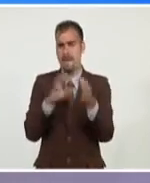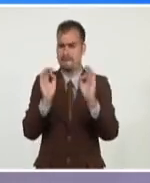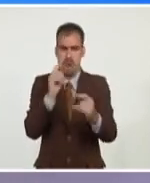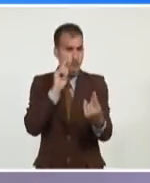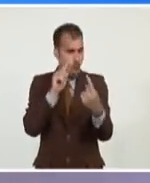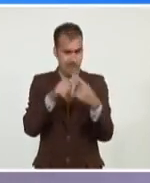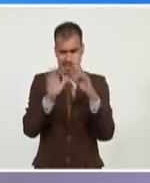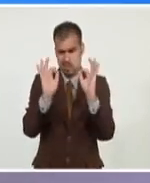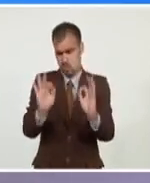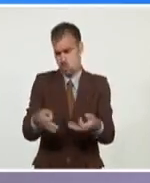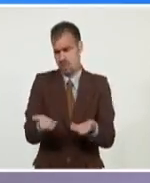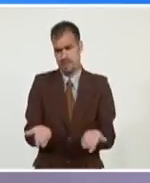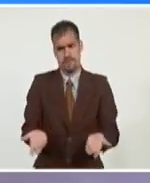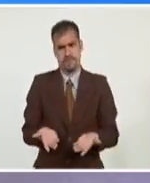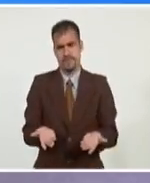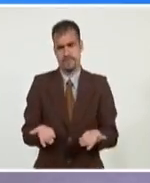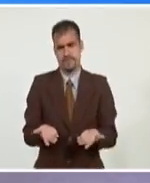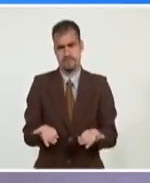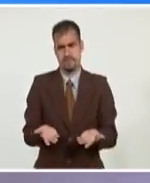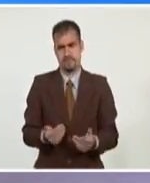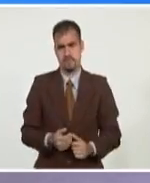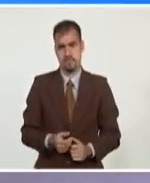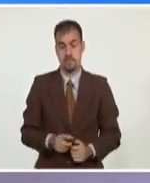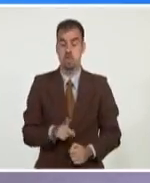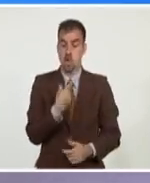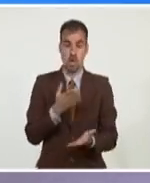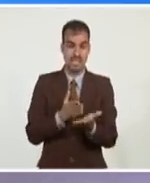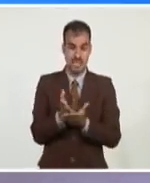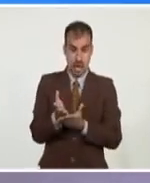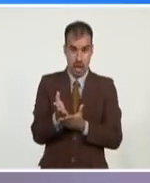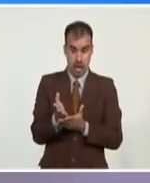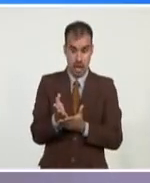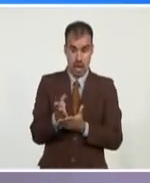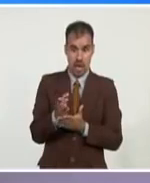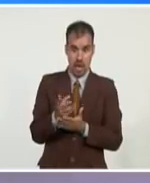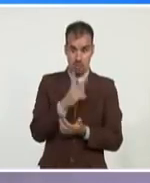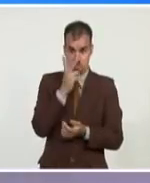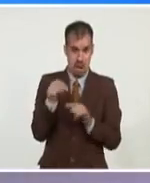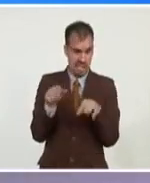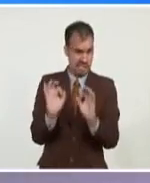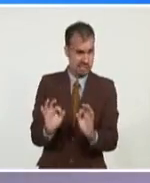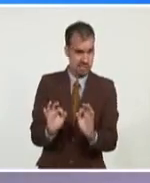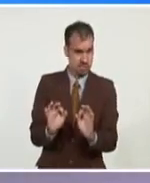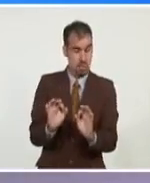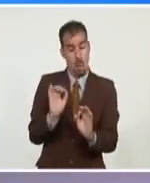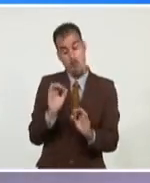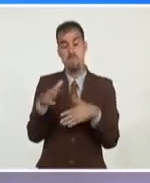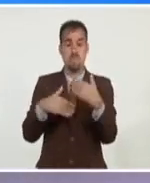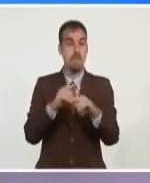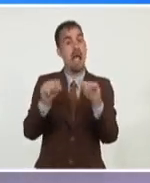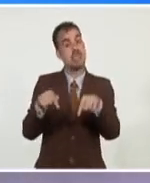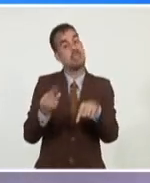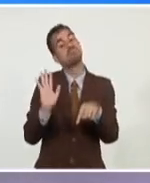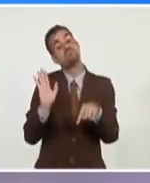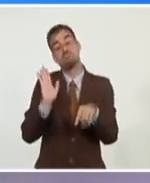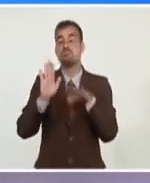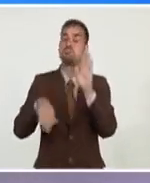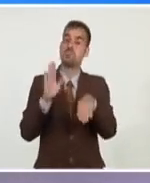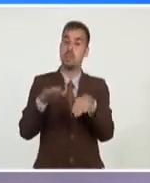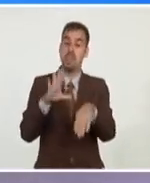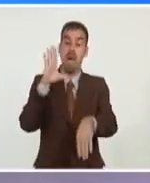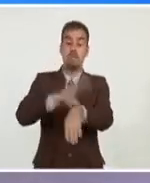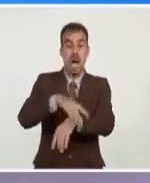propósitos de siempre. Continuar o no en ella, y las consecuencias que tendrá para él, miren, dependerá con toda certeza de